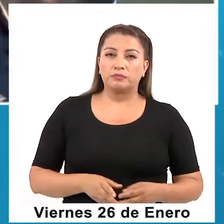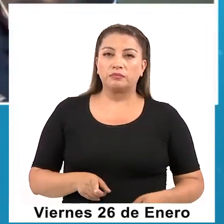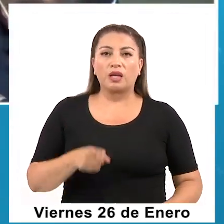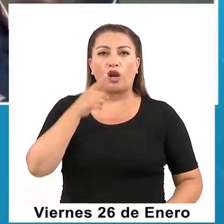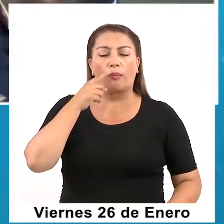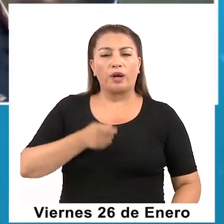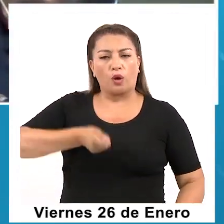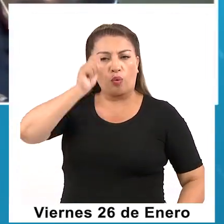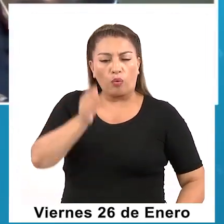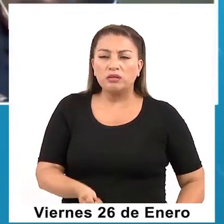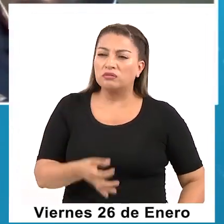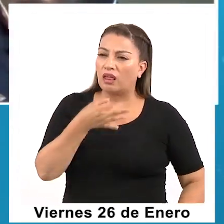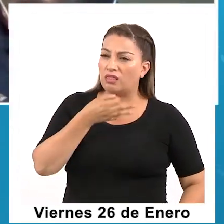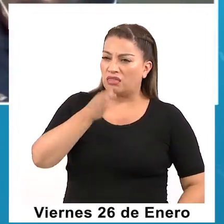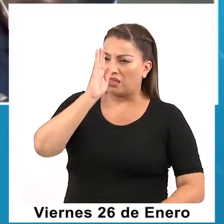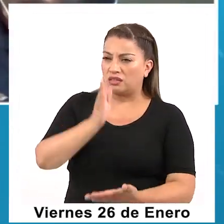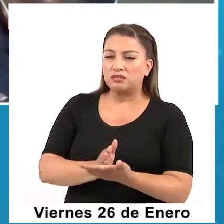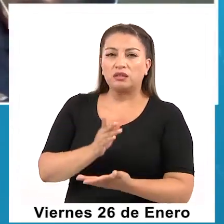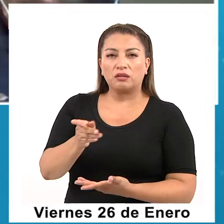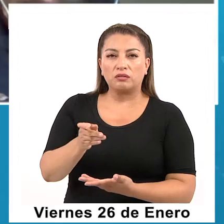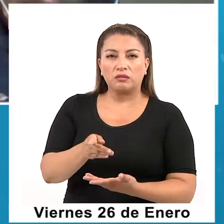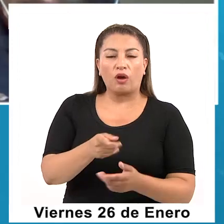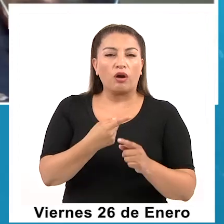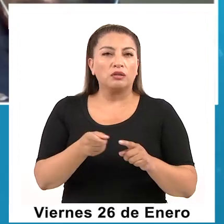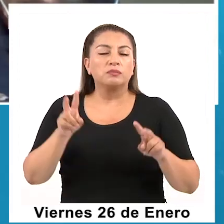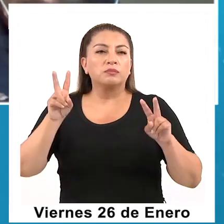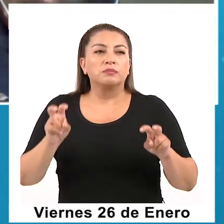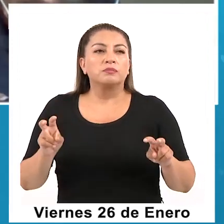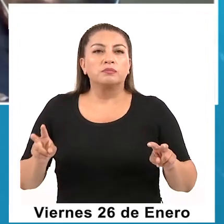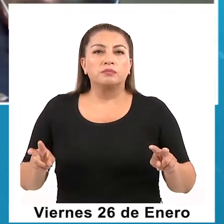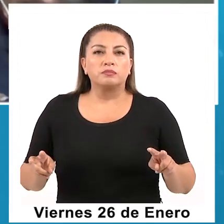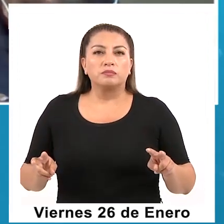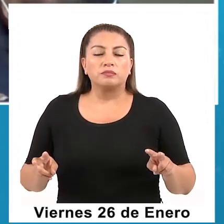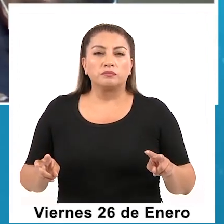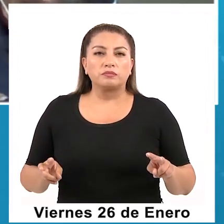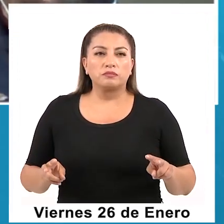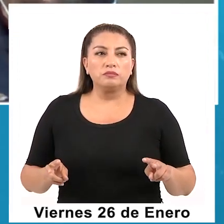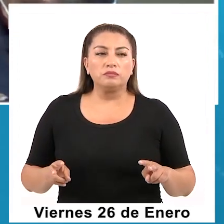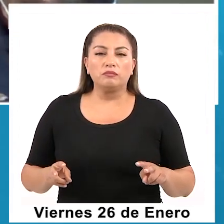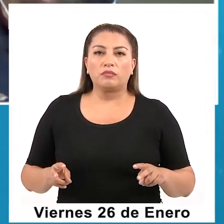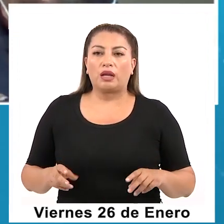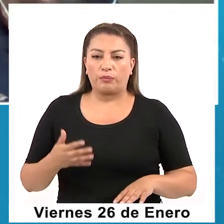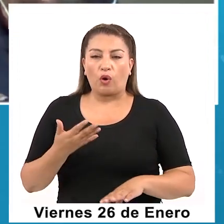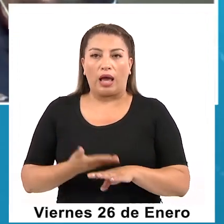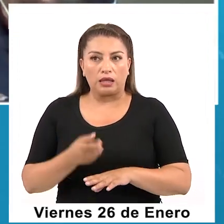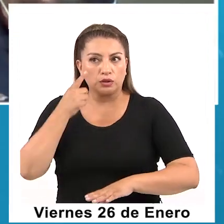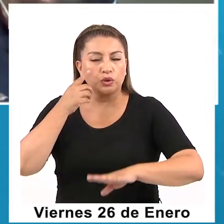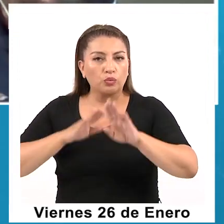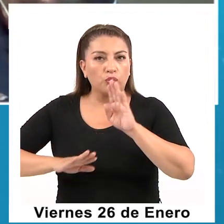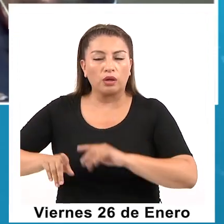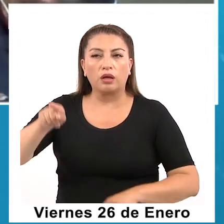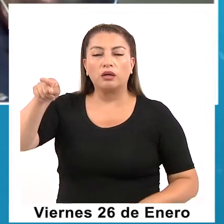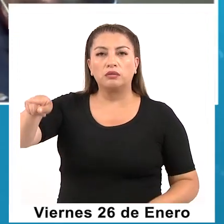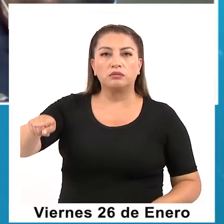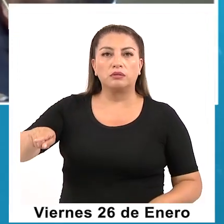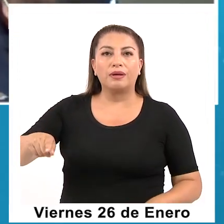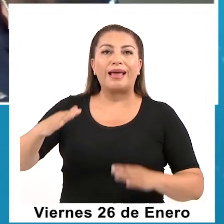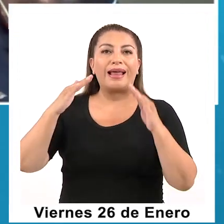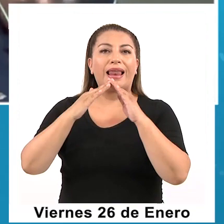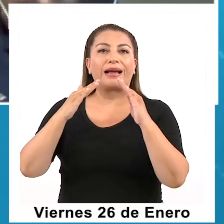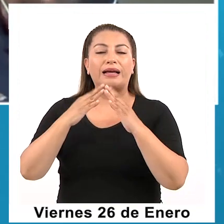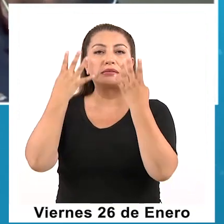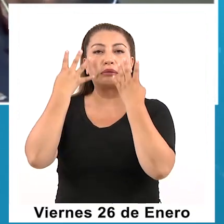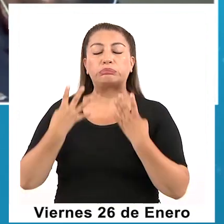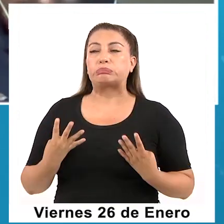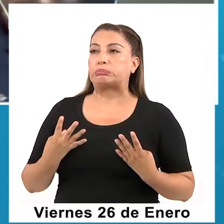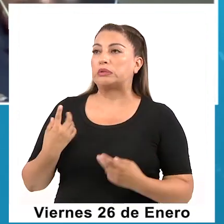juez decidió por otras medidas cautelar, no, no vamos a decir que no tuvo ninguna medida cautelar, la cautelar de ella fue arresto domiciliario,